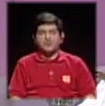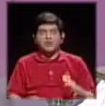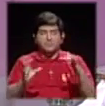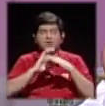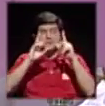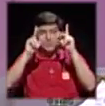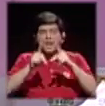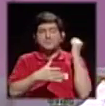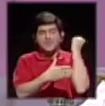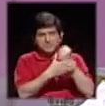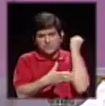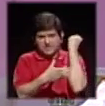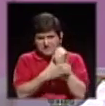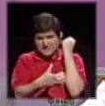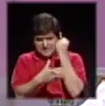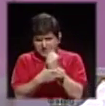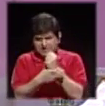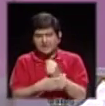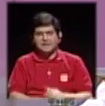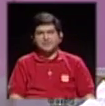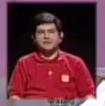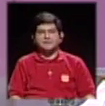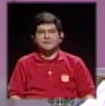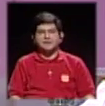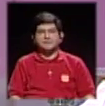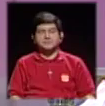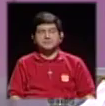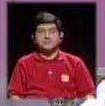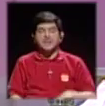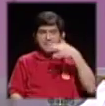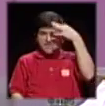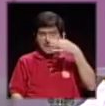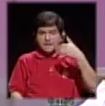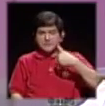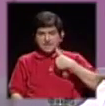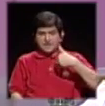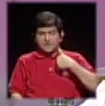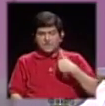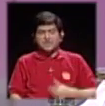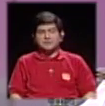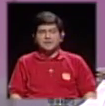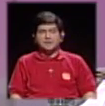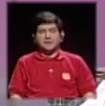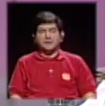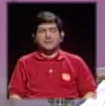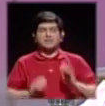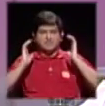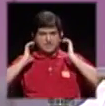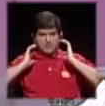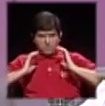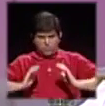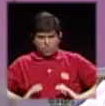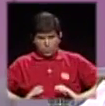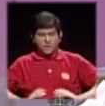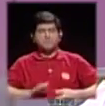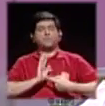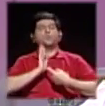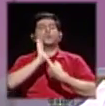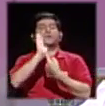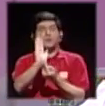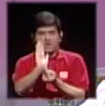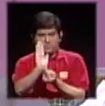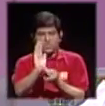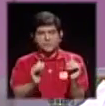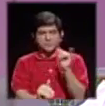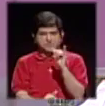gente que es asesinada, y que la postura que tienen los cuerpos, la exposición